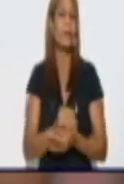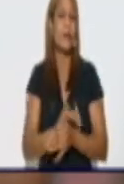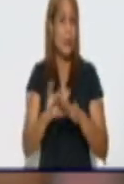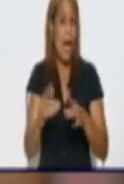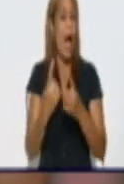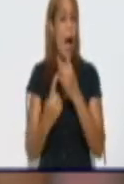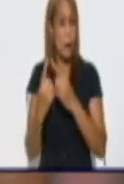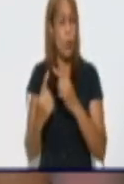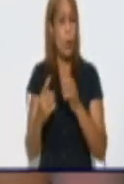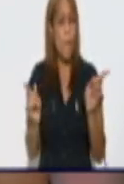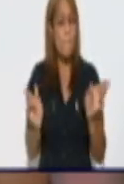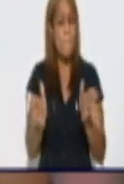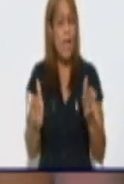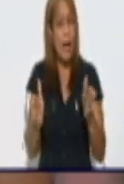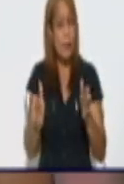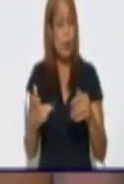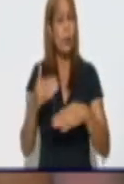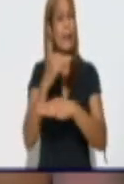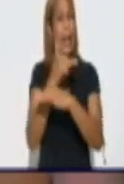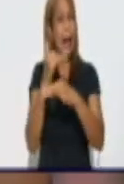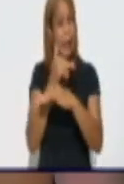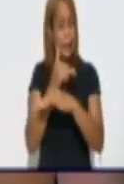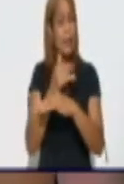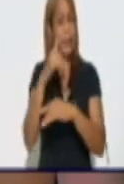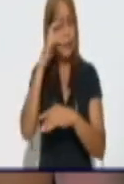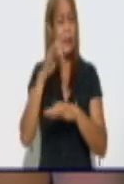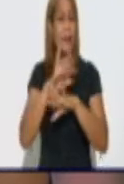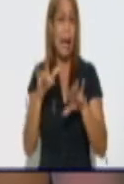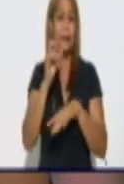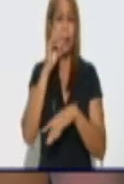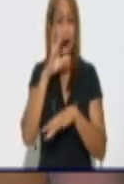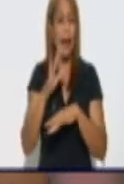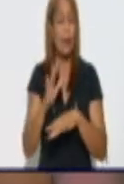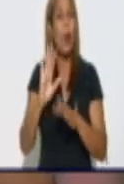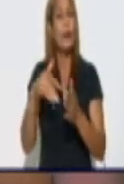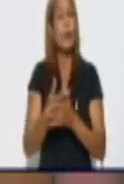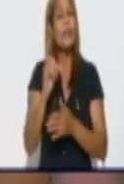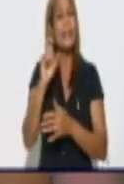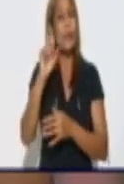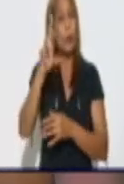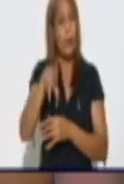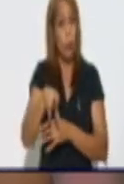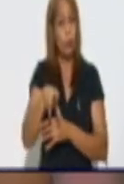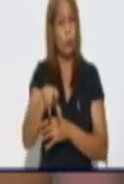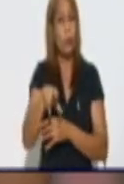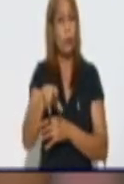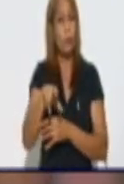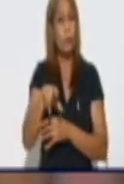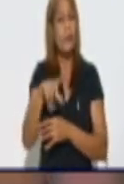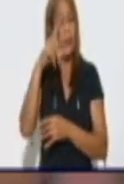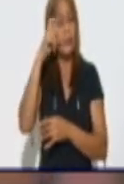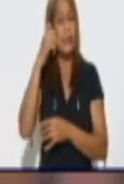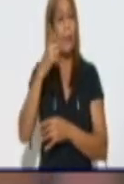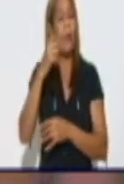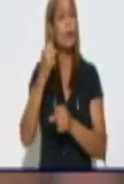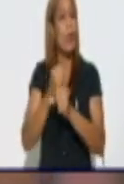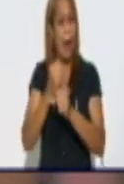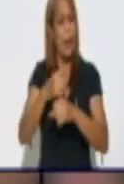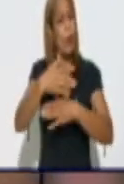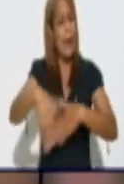En el caso de las redes de Ciro Redondo, estamos trabajando ya en el último tramo, que es en Vicente Quesada, y